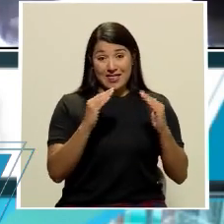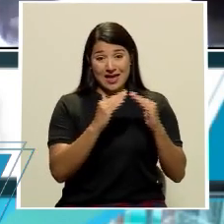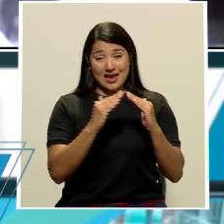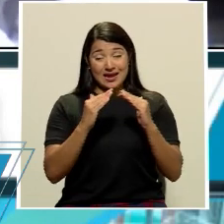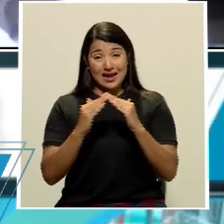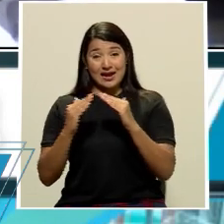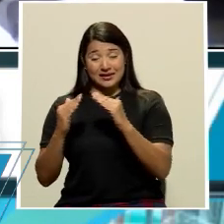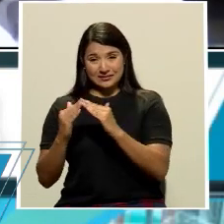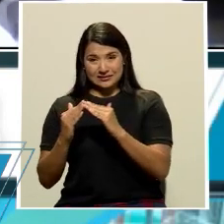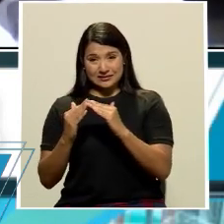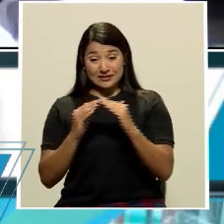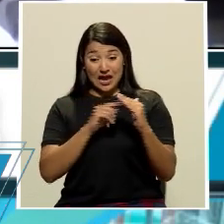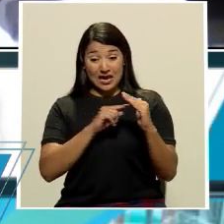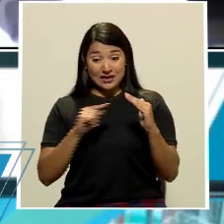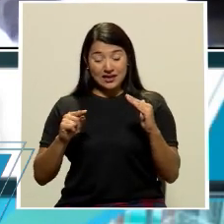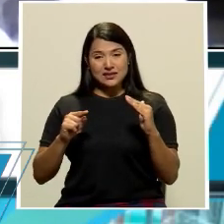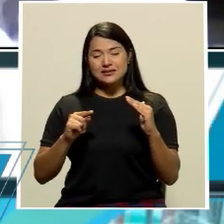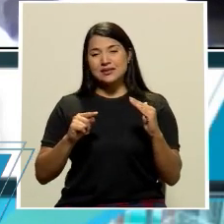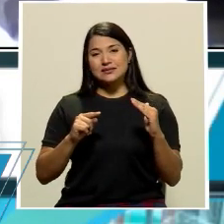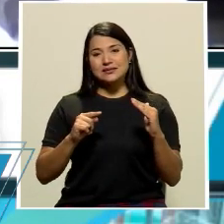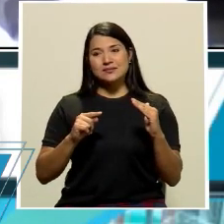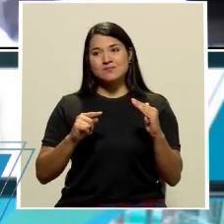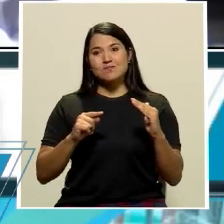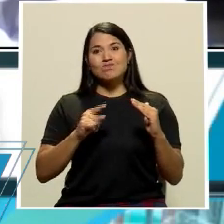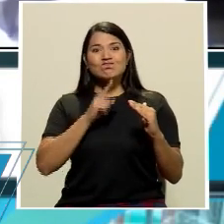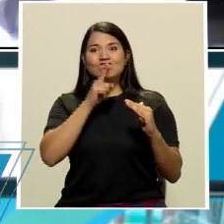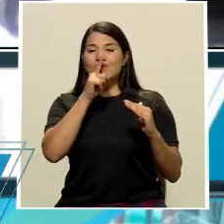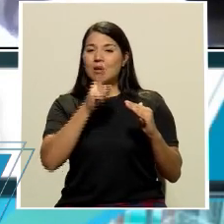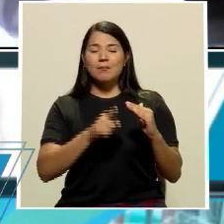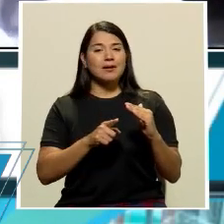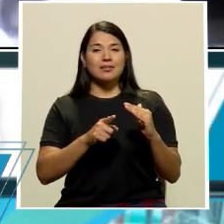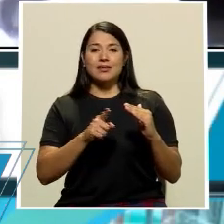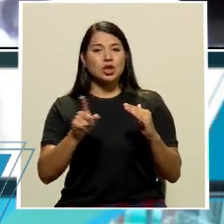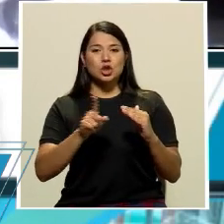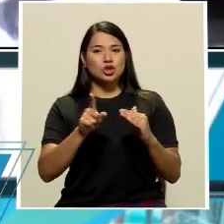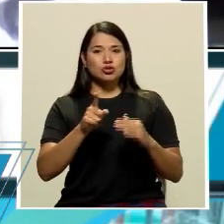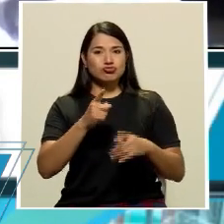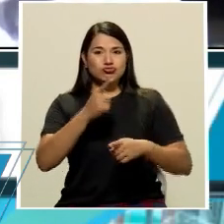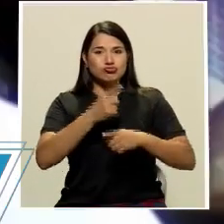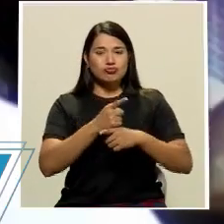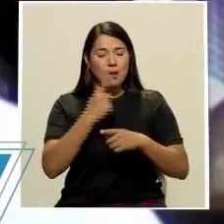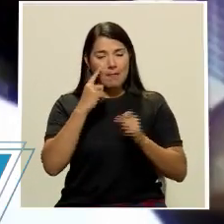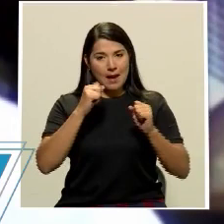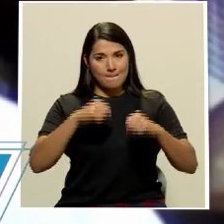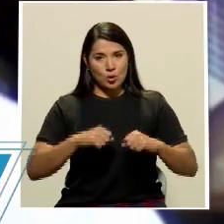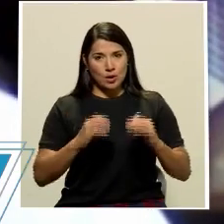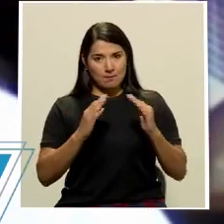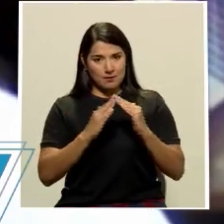viviendas que deberían ser inaceptables para la vivienda humana?